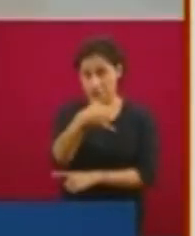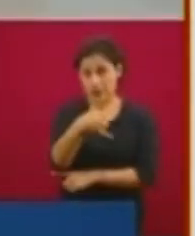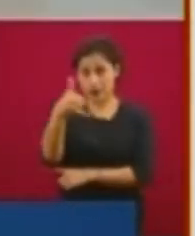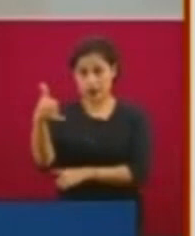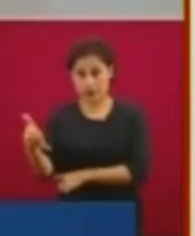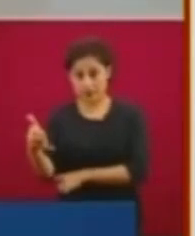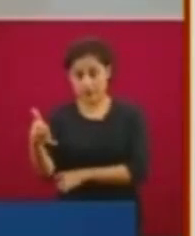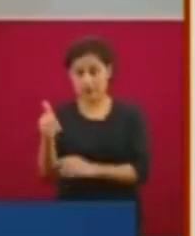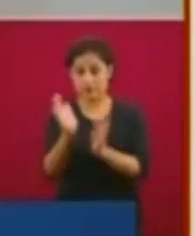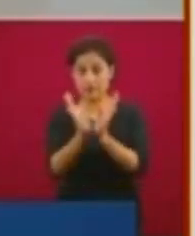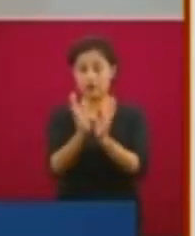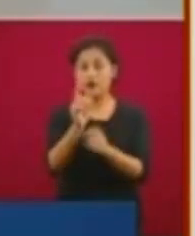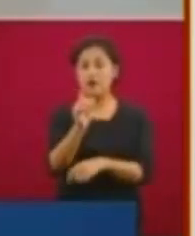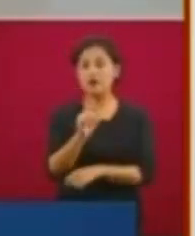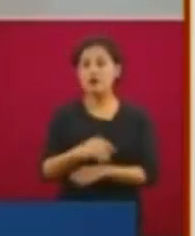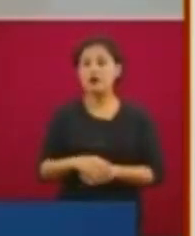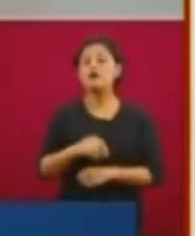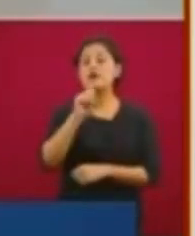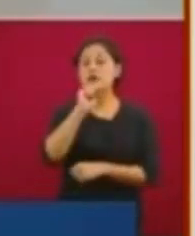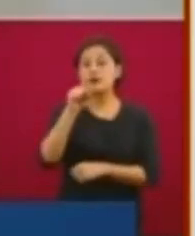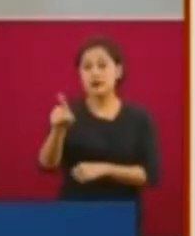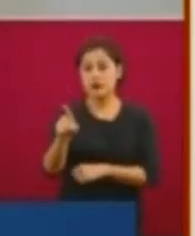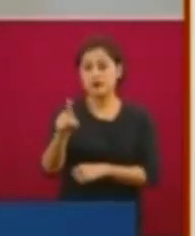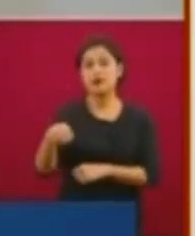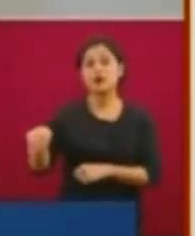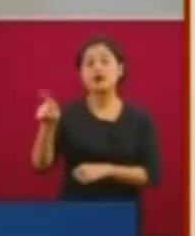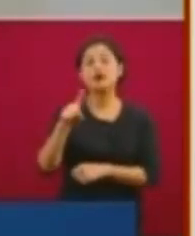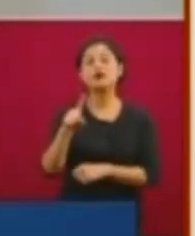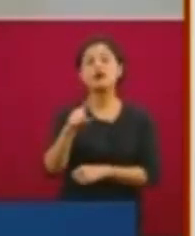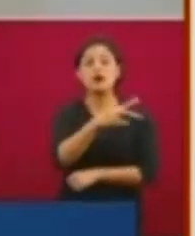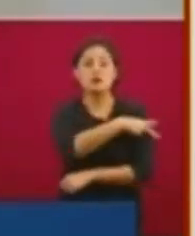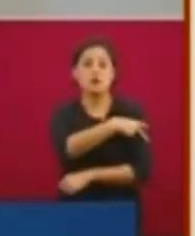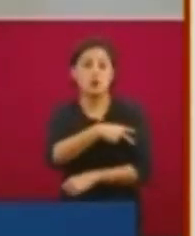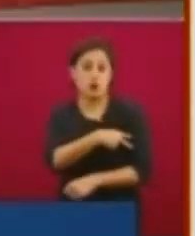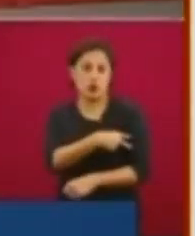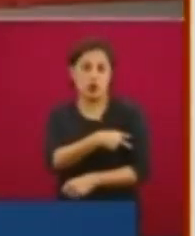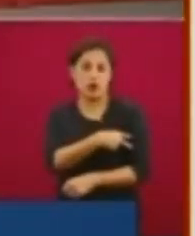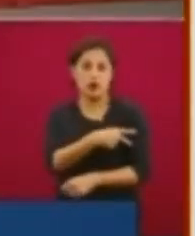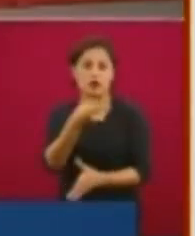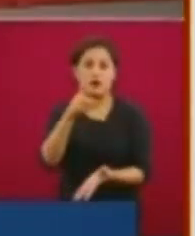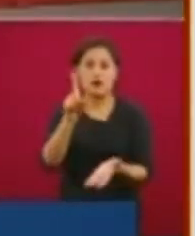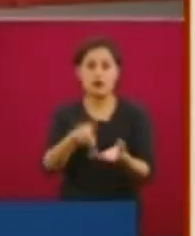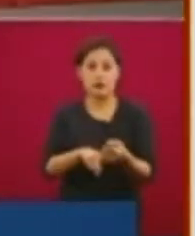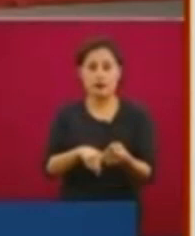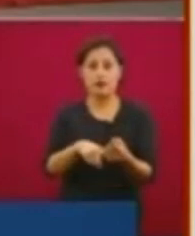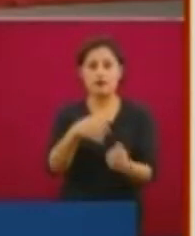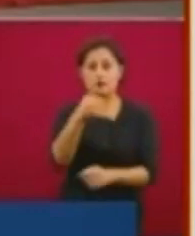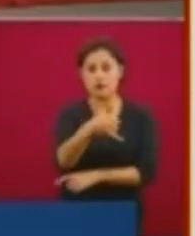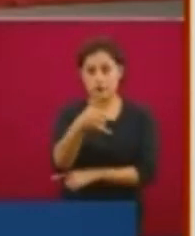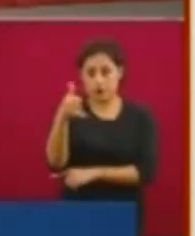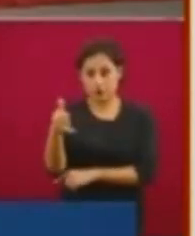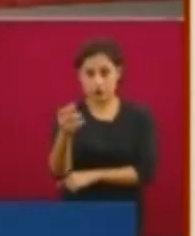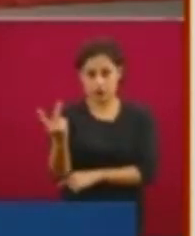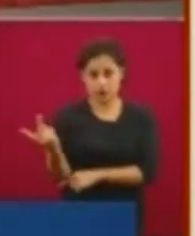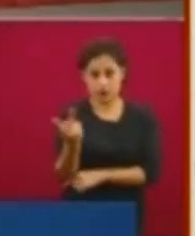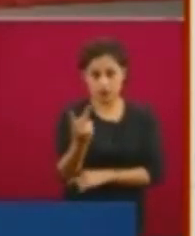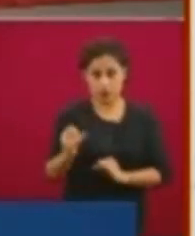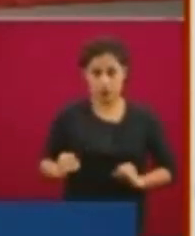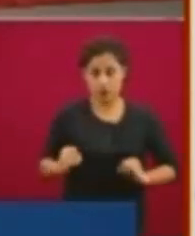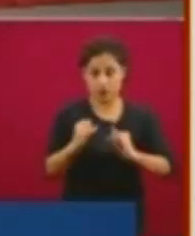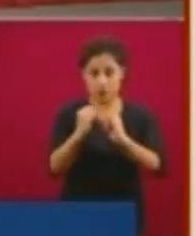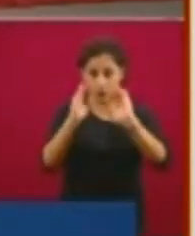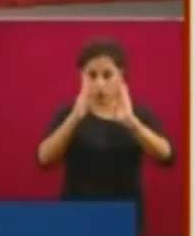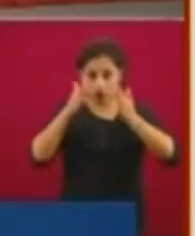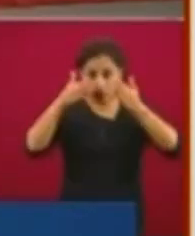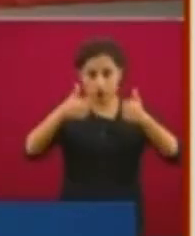para mejoras o ampliaciones de sus viviendas. Porque, digamos, a nivel nacional, gran parte del